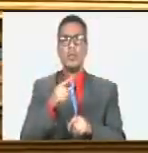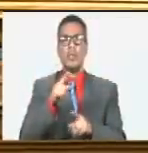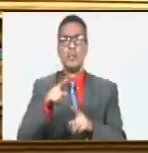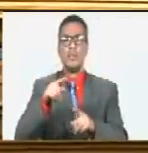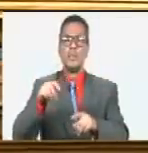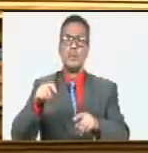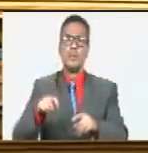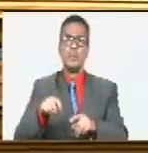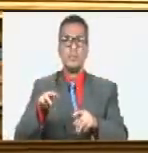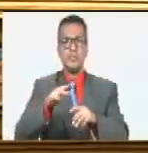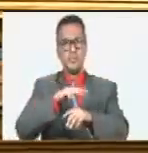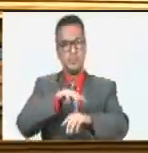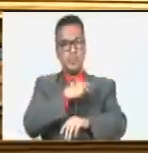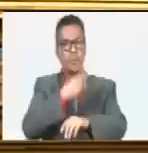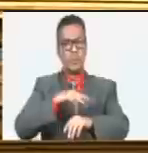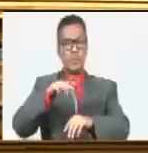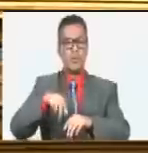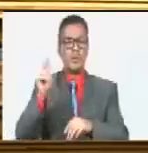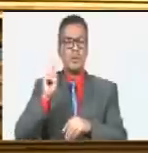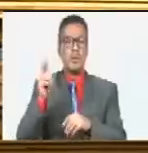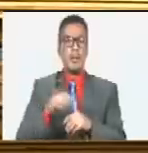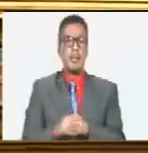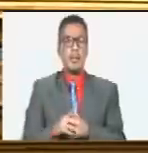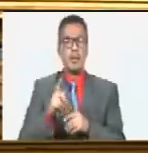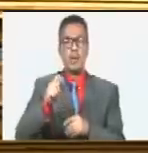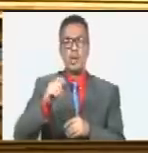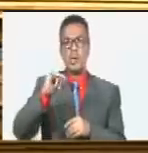Bolívar. Tibisay fue una de las